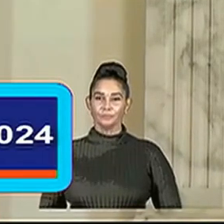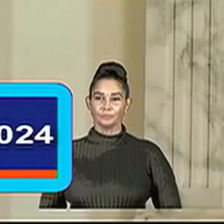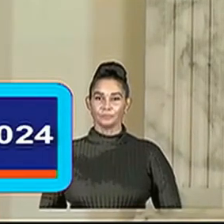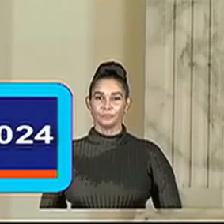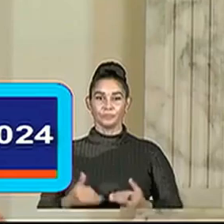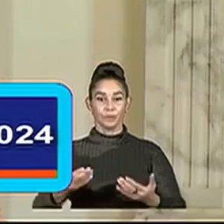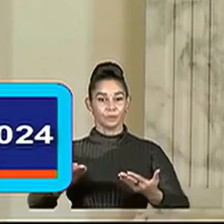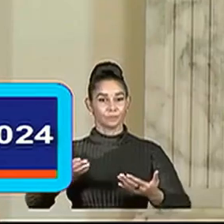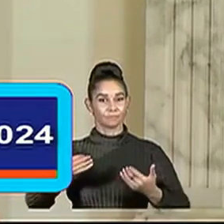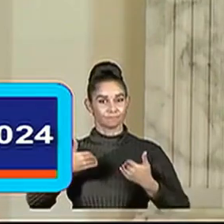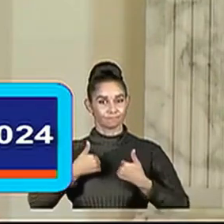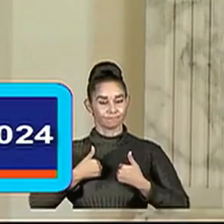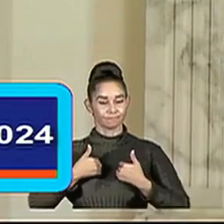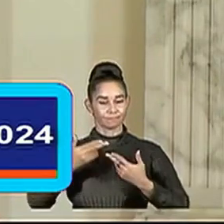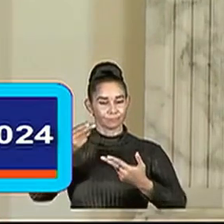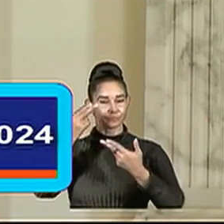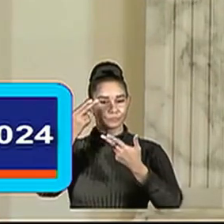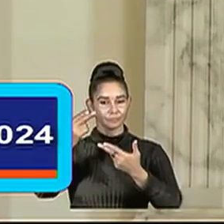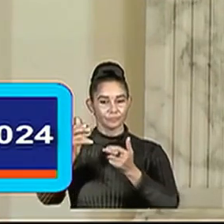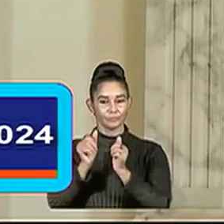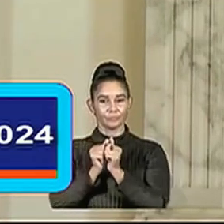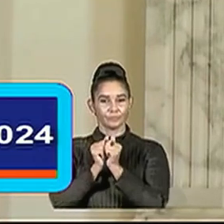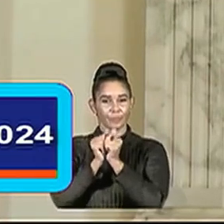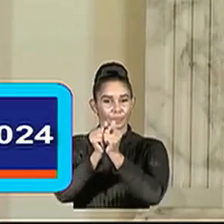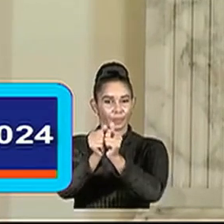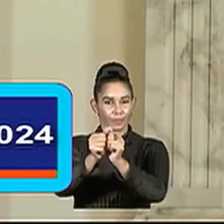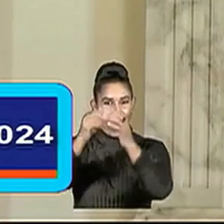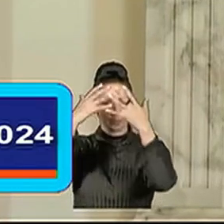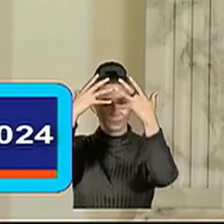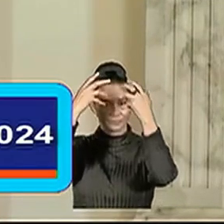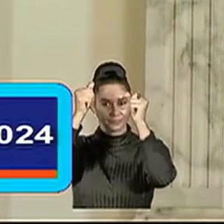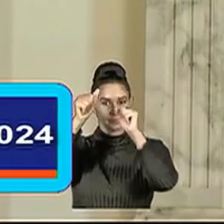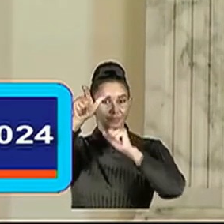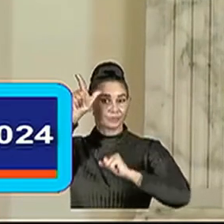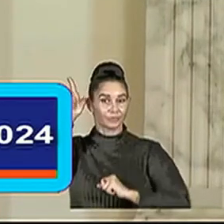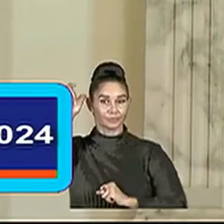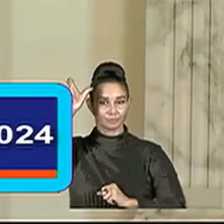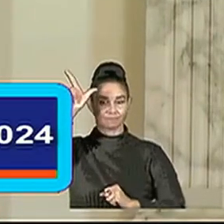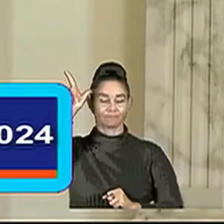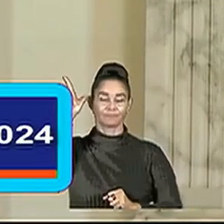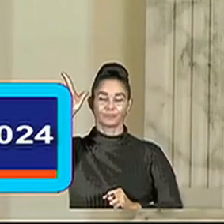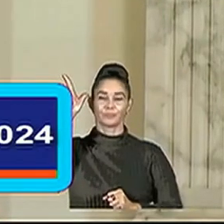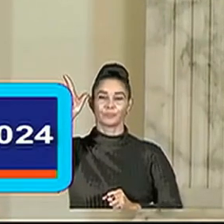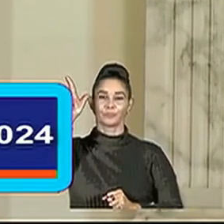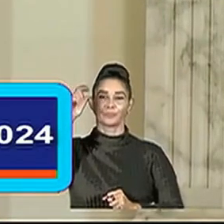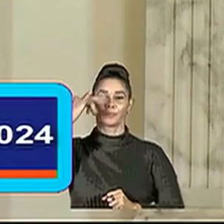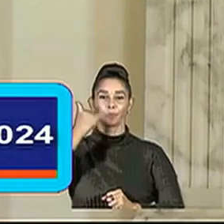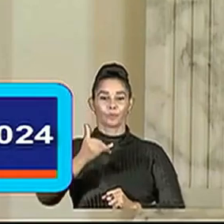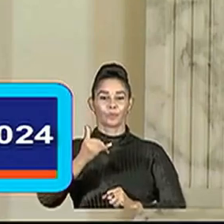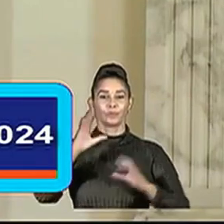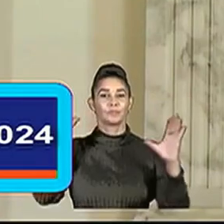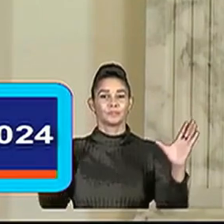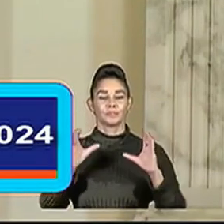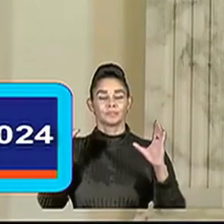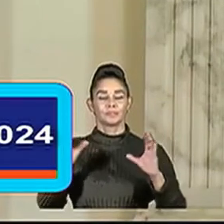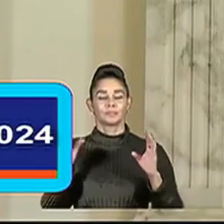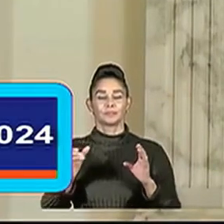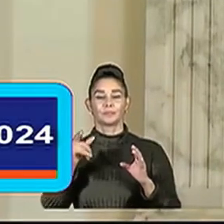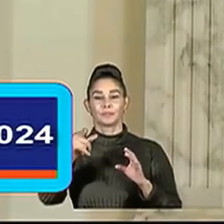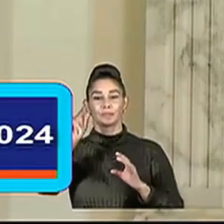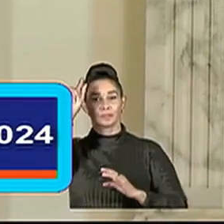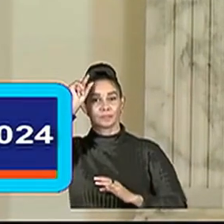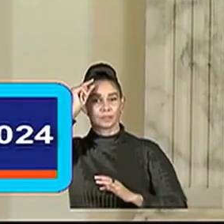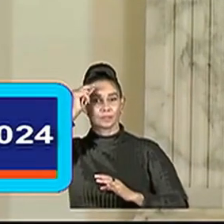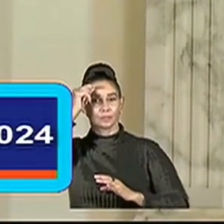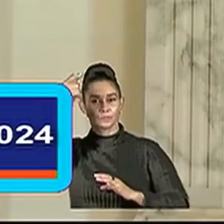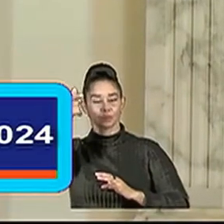de acompañar al presidente de la República, Luis Abinader, en este acto en que su gobierno